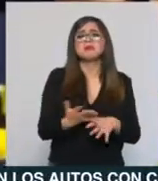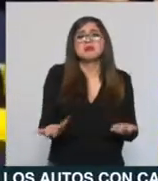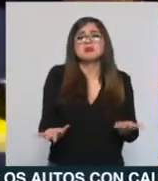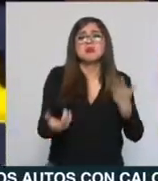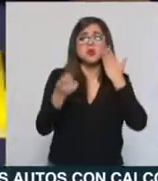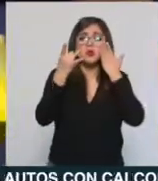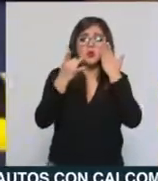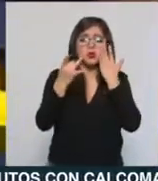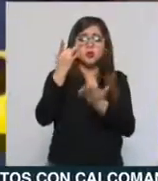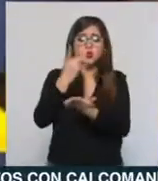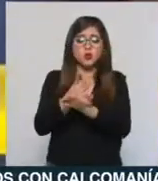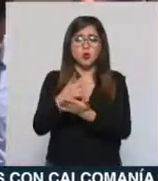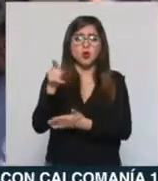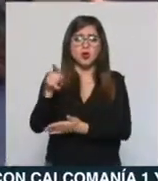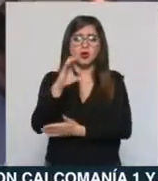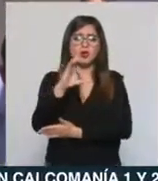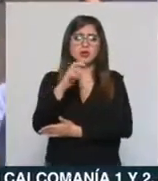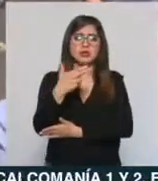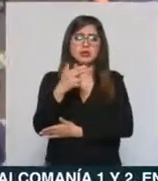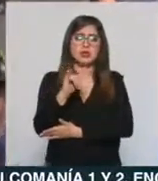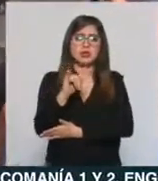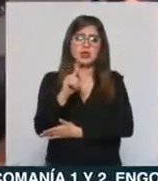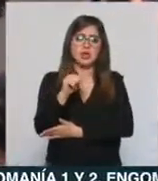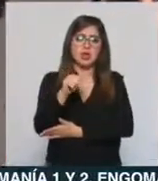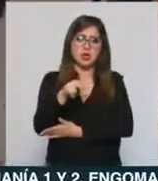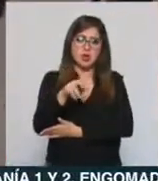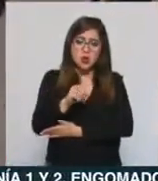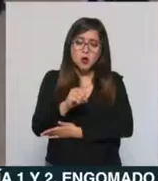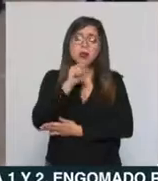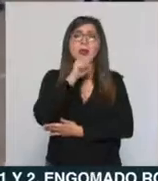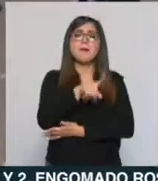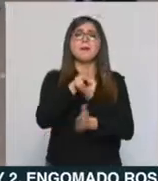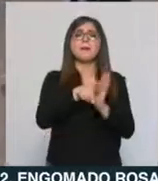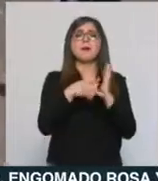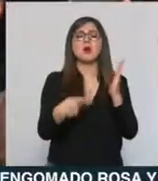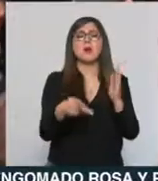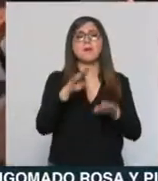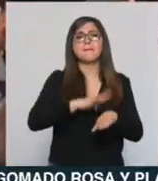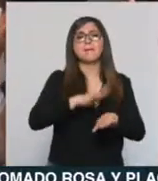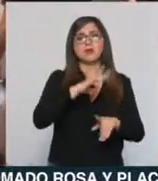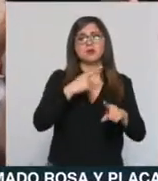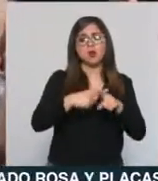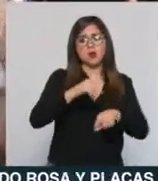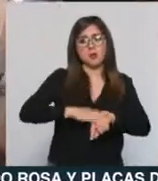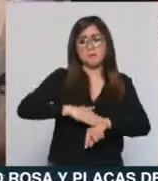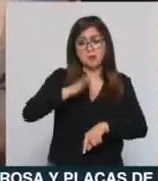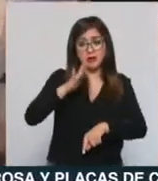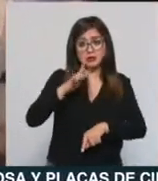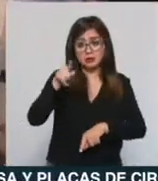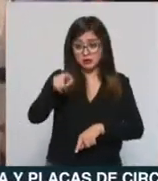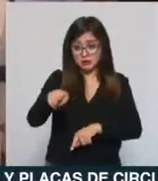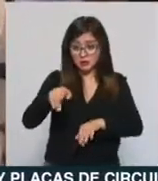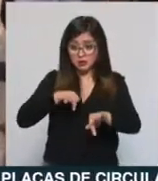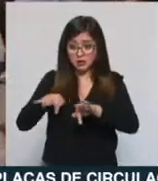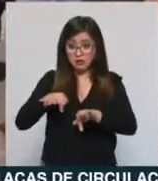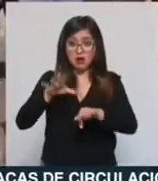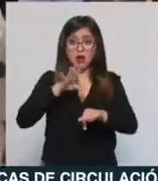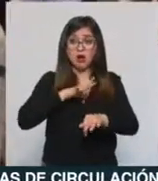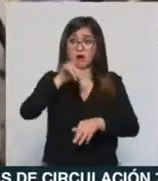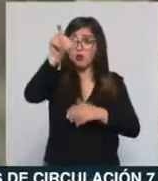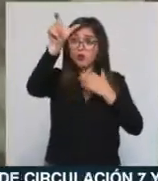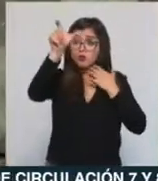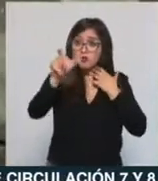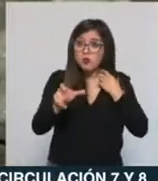casos como Chilango, que Chilango y Más por Más ya dijo que iba a separar a 2 de los 3 mencionados en